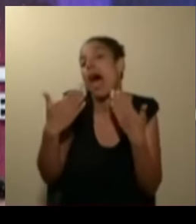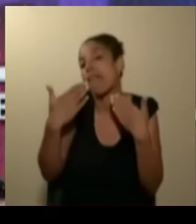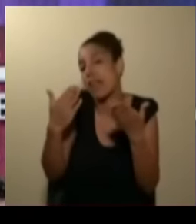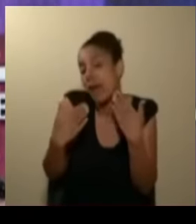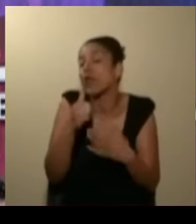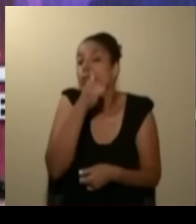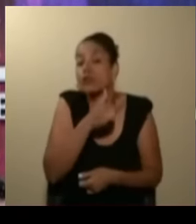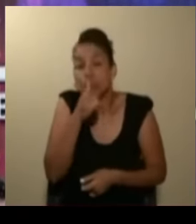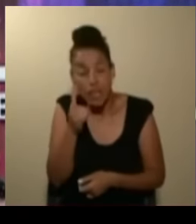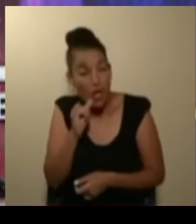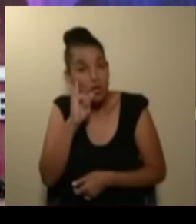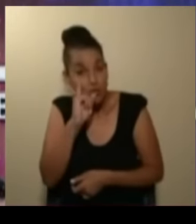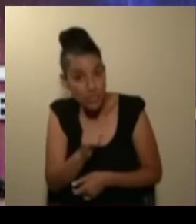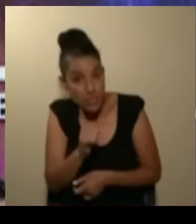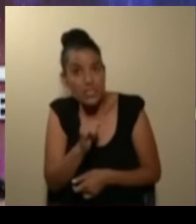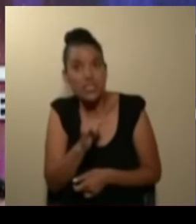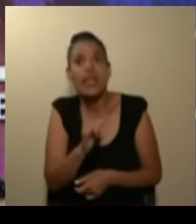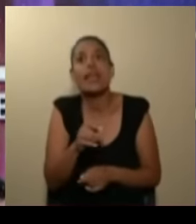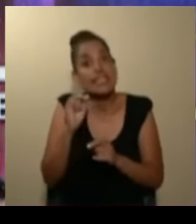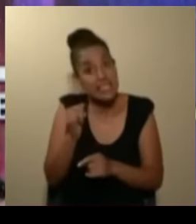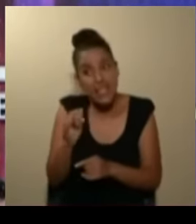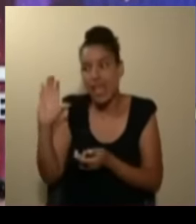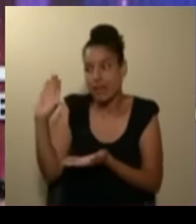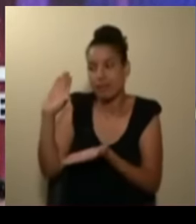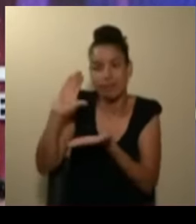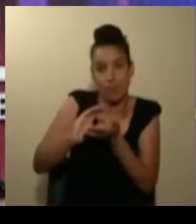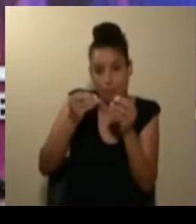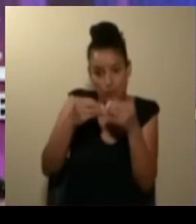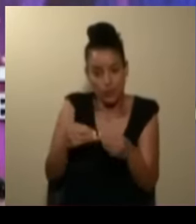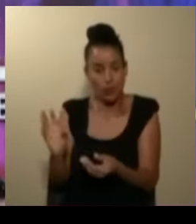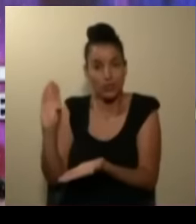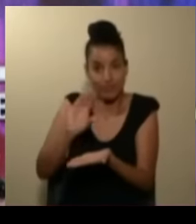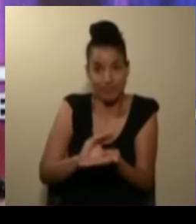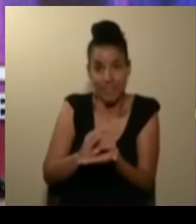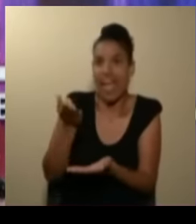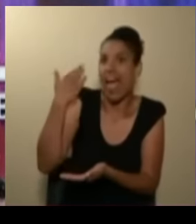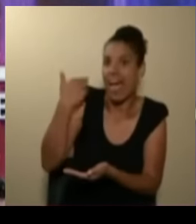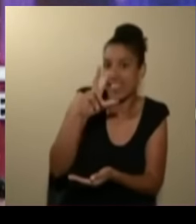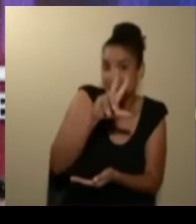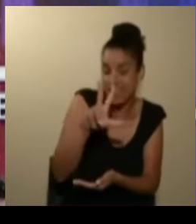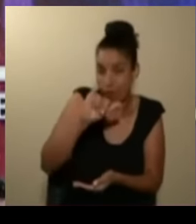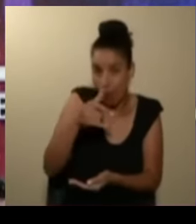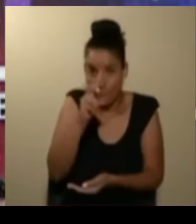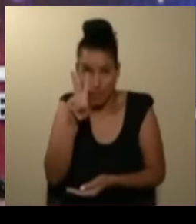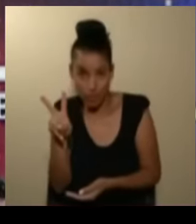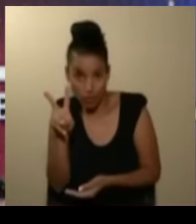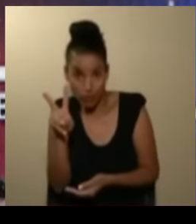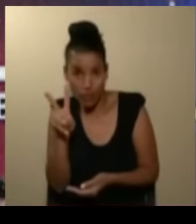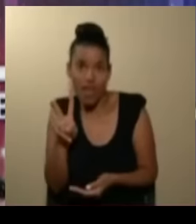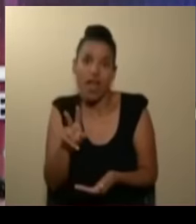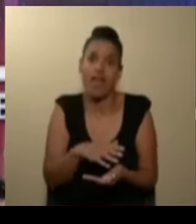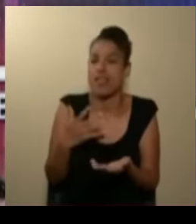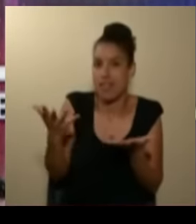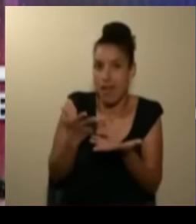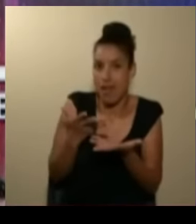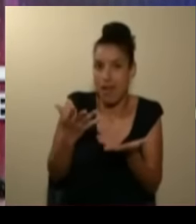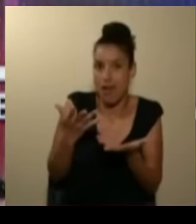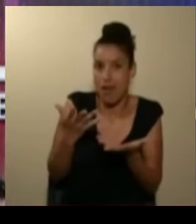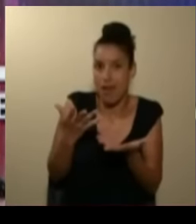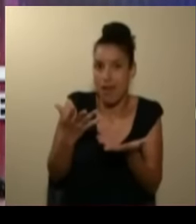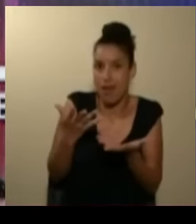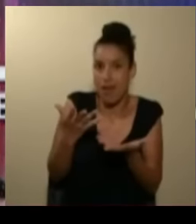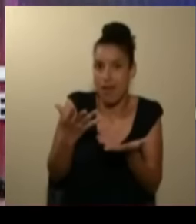ni que hablar que en materia presupuestal habíamos pasado del 3,2 del producto a la educación al 5,1,